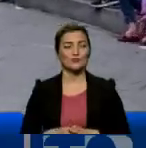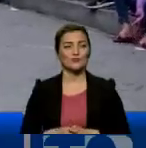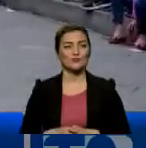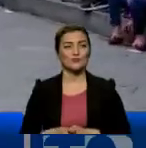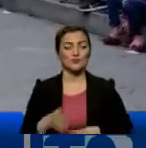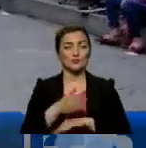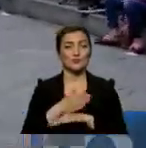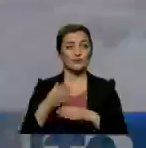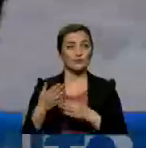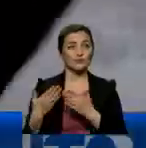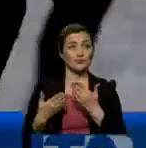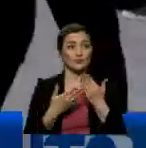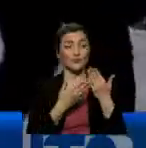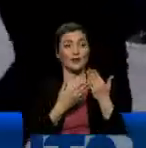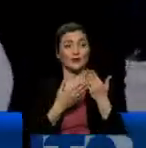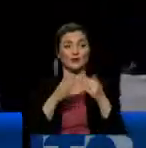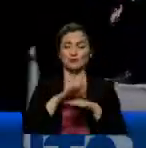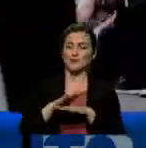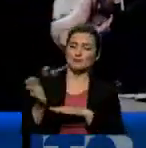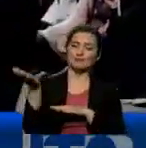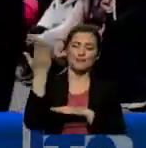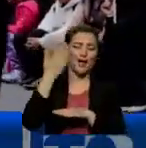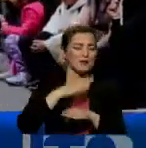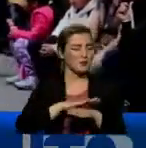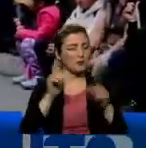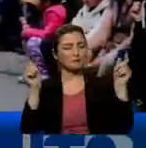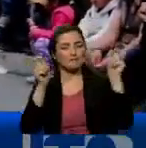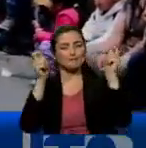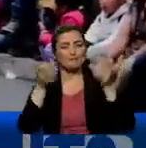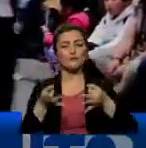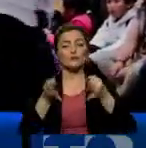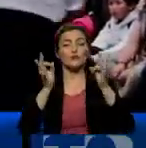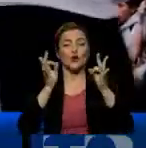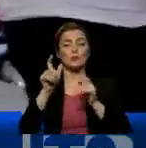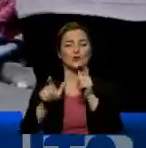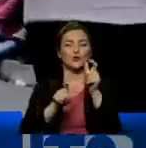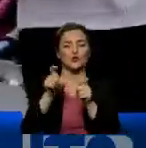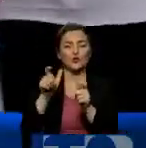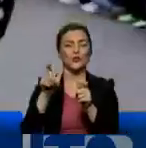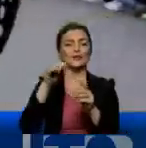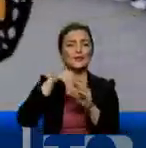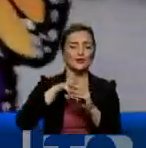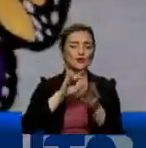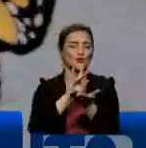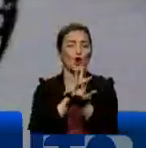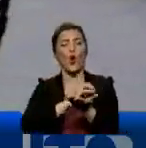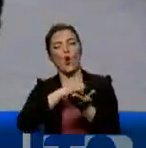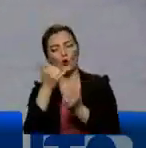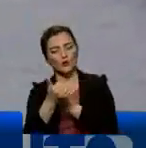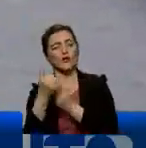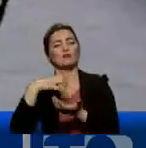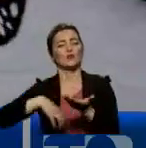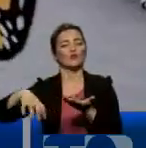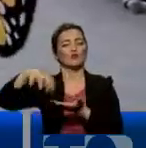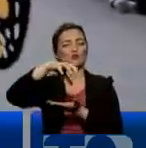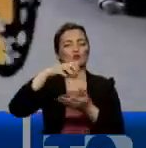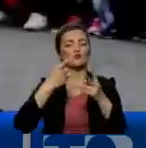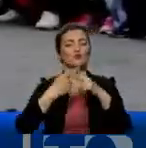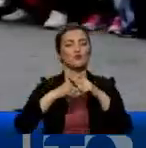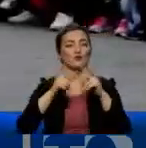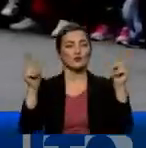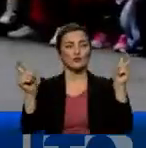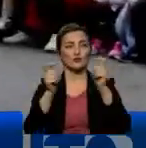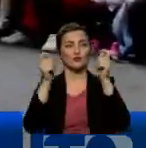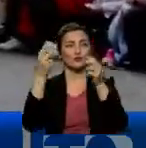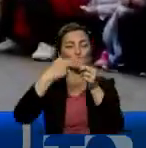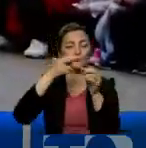El pregonero, personaje que invita a la celebración del carnaval a propios y extraños, abrió el desfile del pregón de fiestas en el que